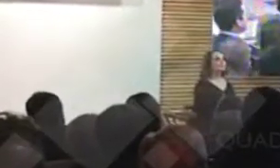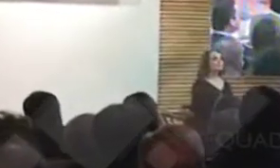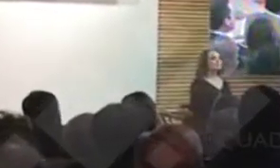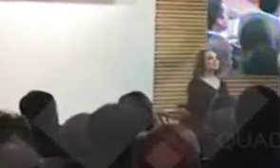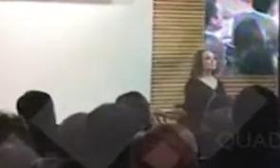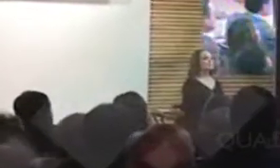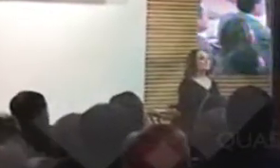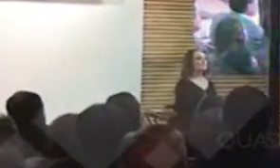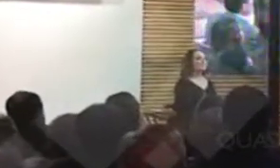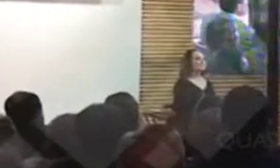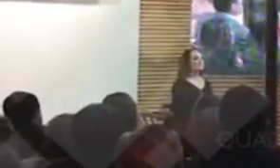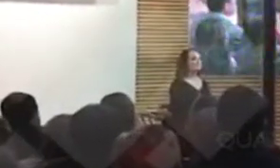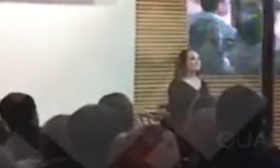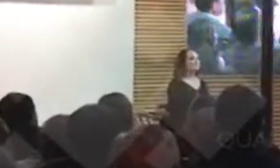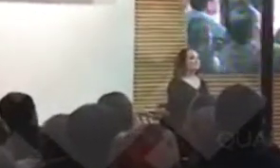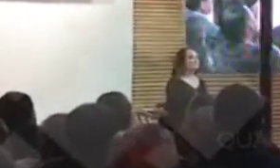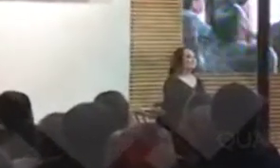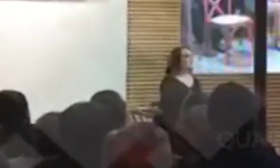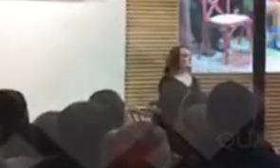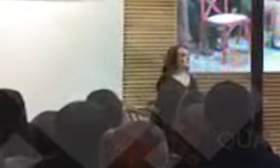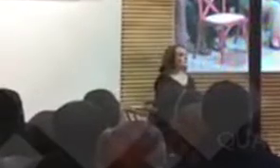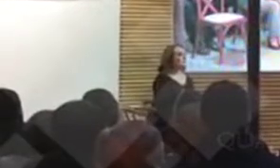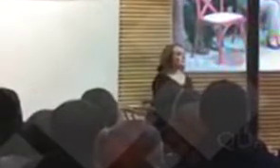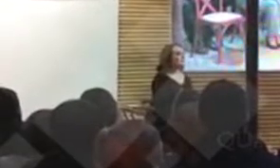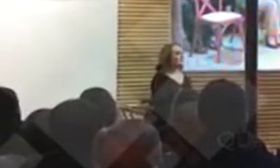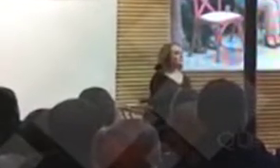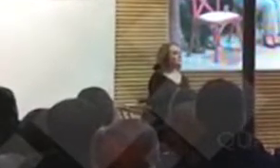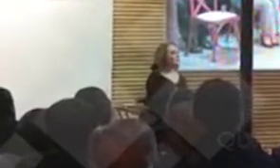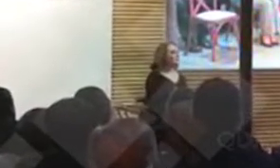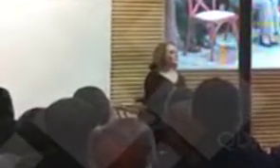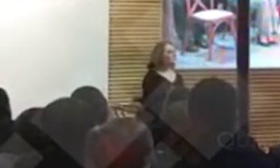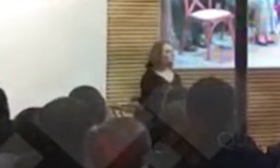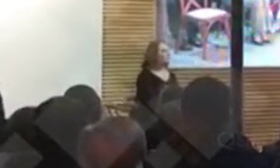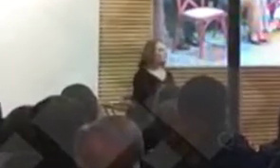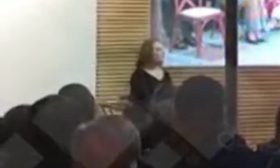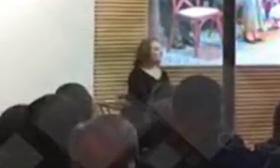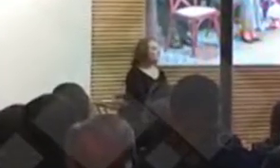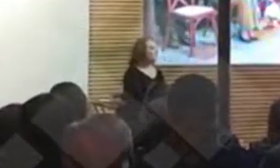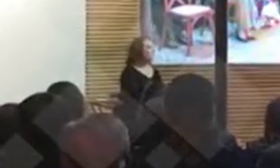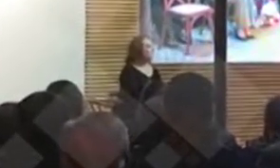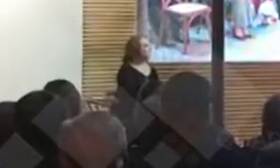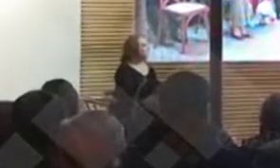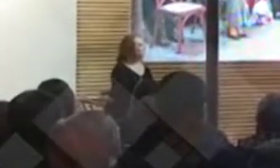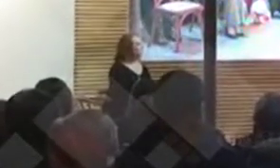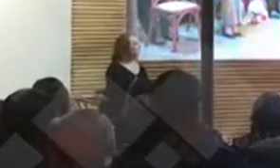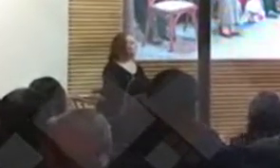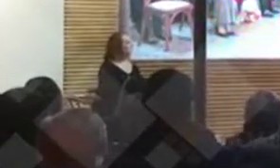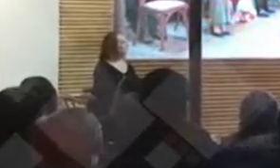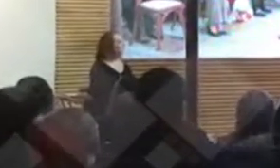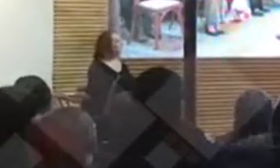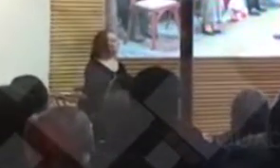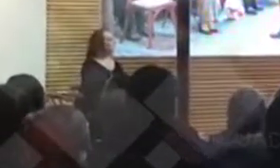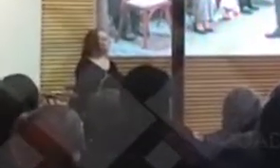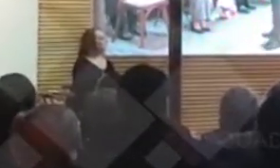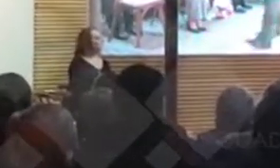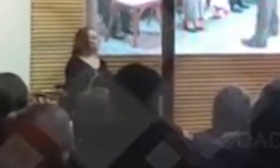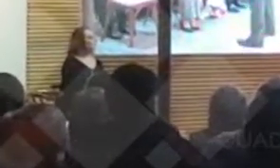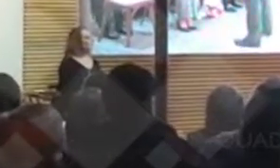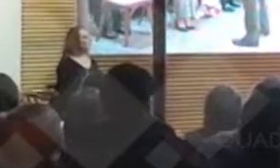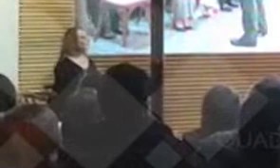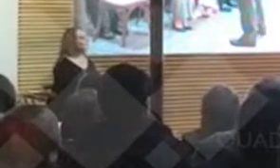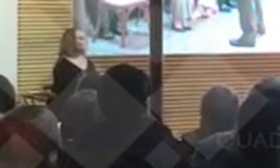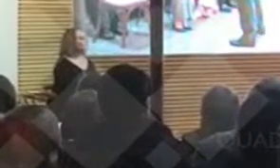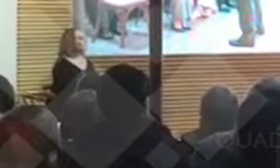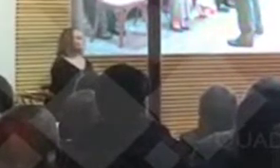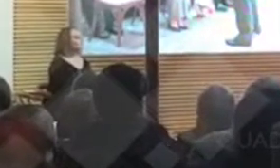puedo caminar con la frente en alto por las calles de la ciudad y del estado. Así ha sido, y lo digo